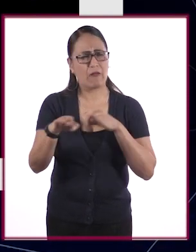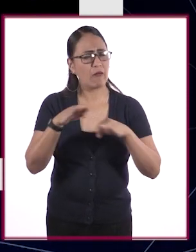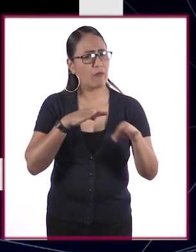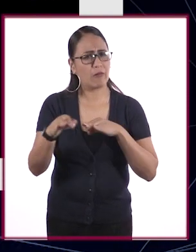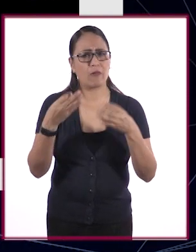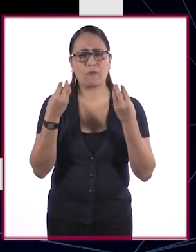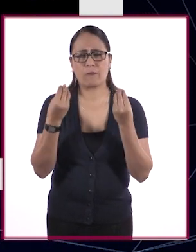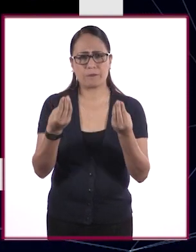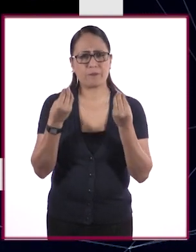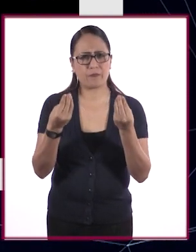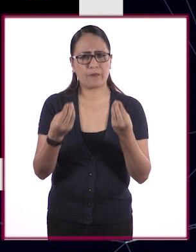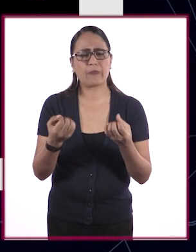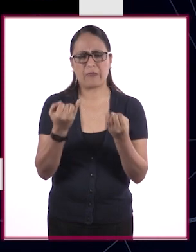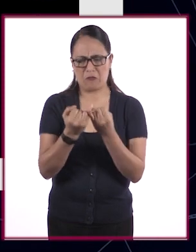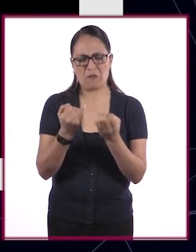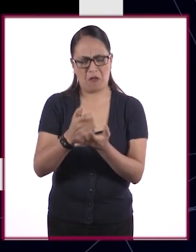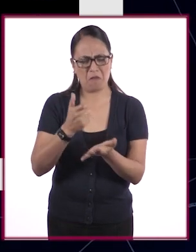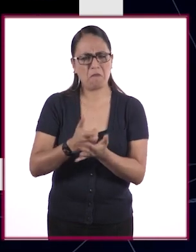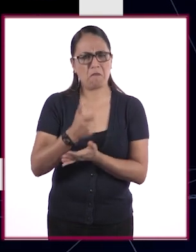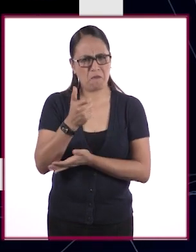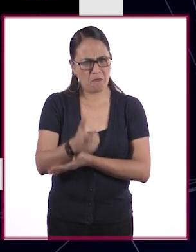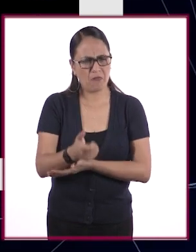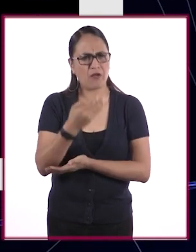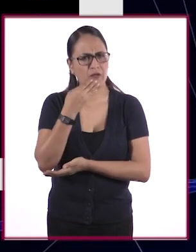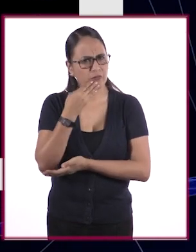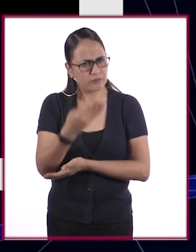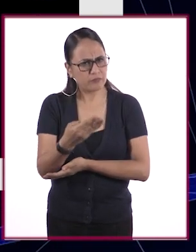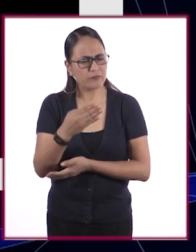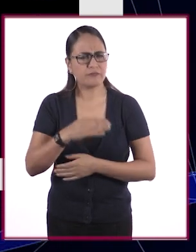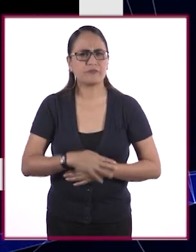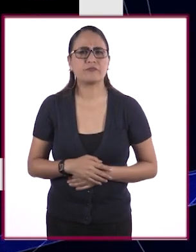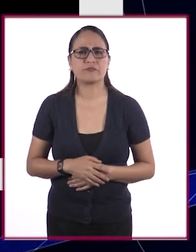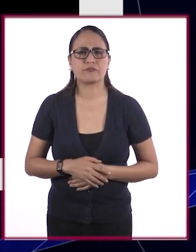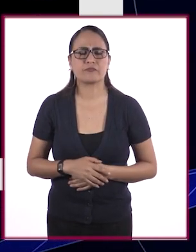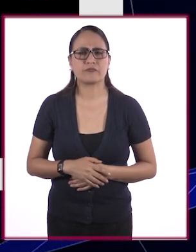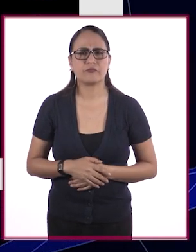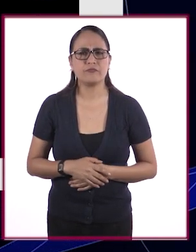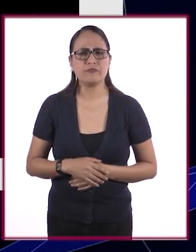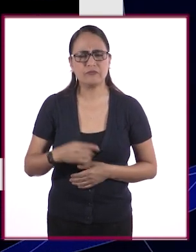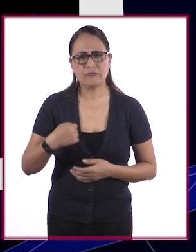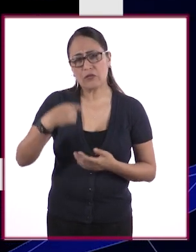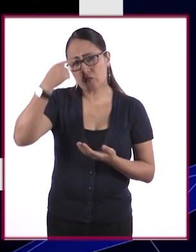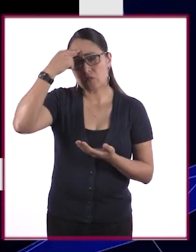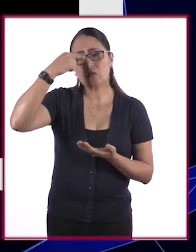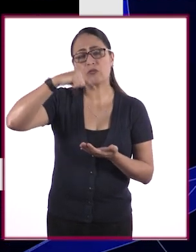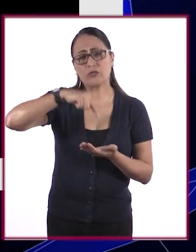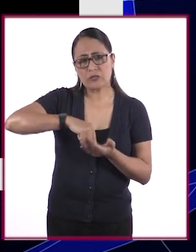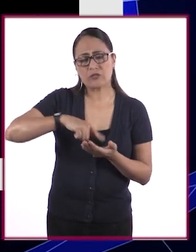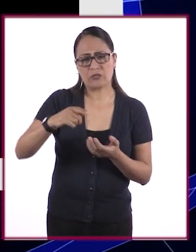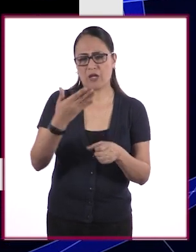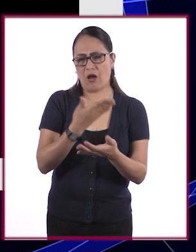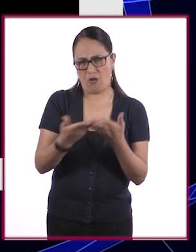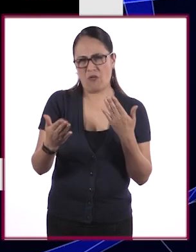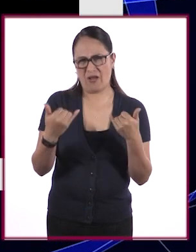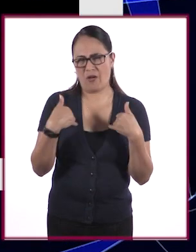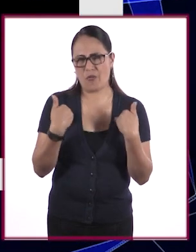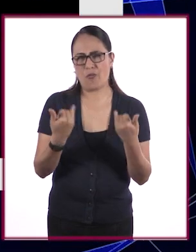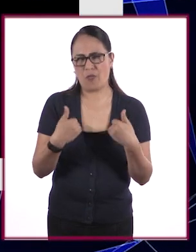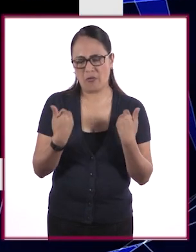en ese sector, hay buenos salarios también. Entonces yo creo que una cuestión que deben considerar los jóvenes